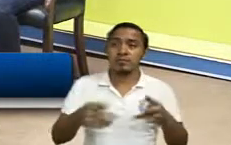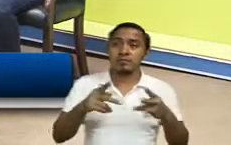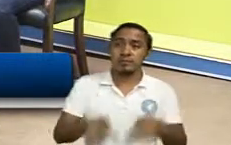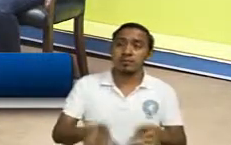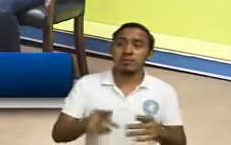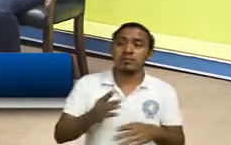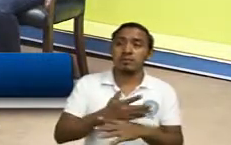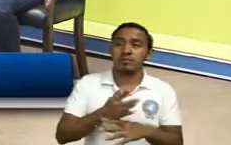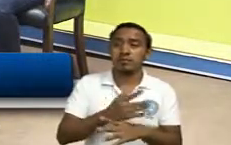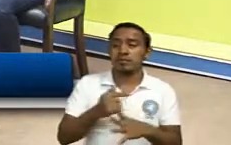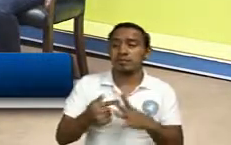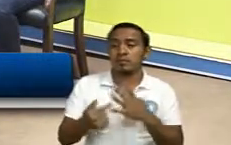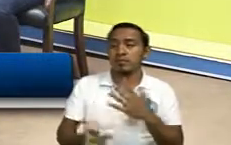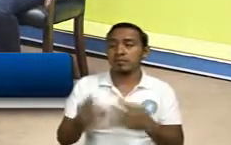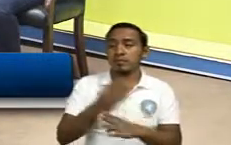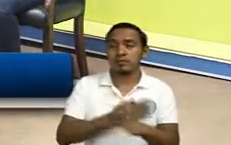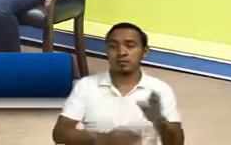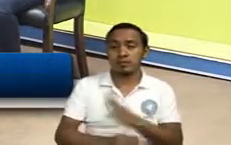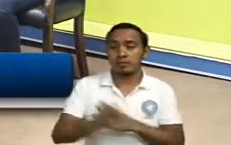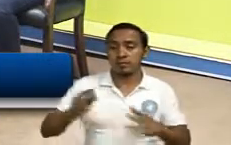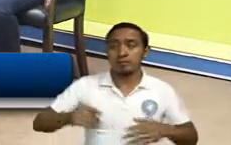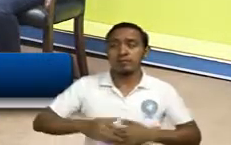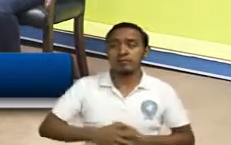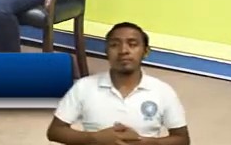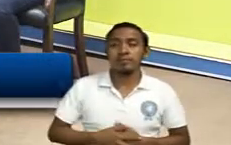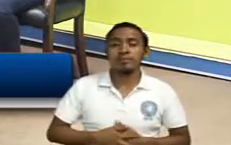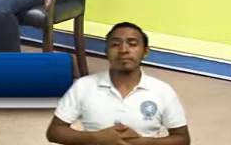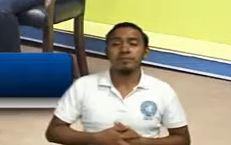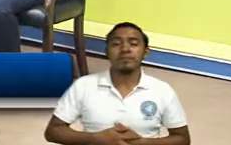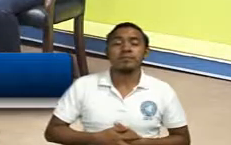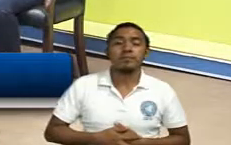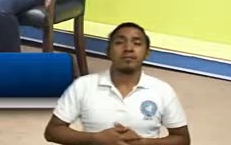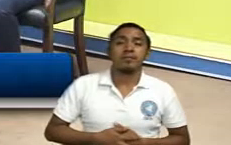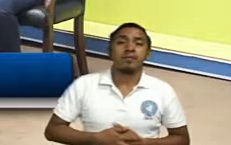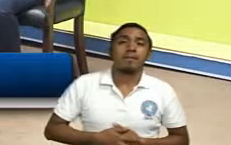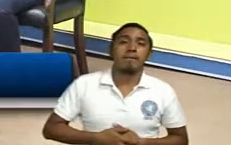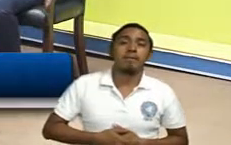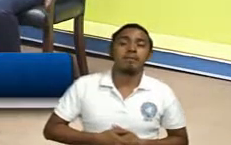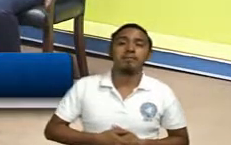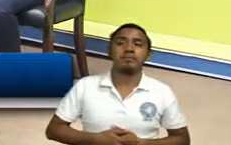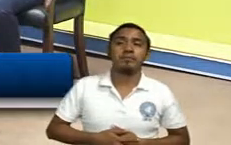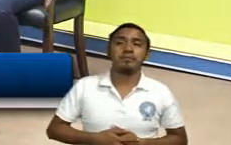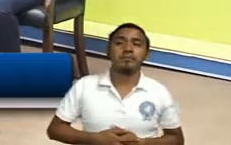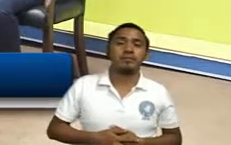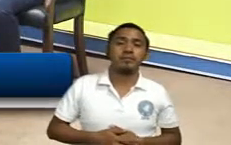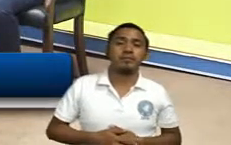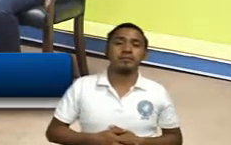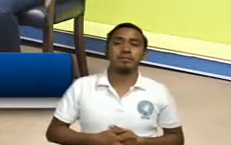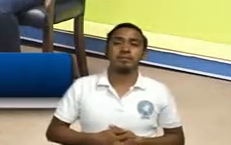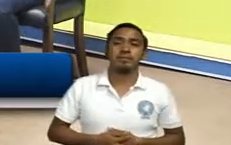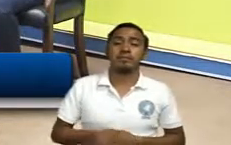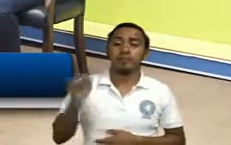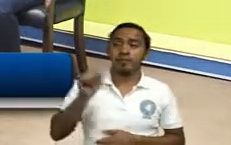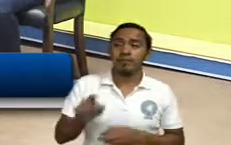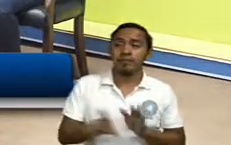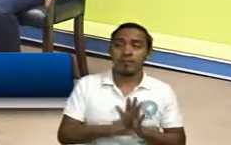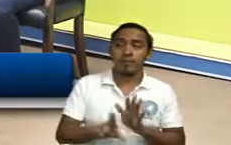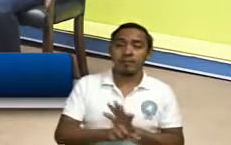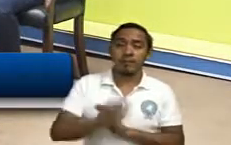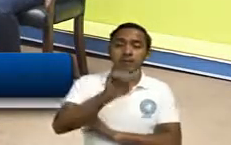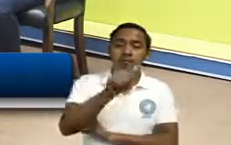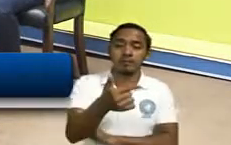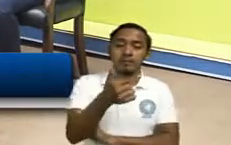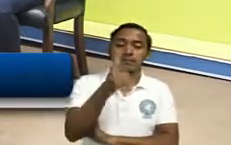personas con las diferentes discapacidades que hay en nuestro país puedan movilizarse, así es. Y como le decía, dentro de la ley